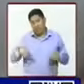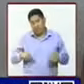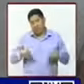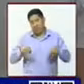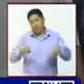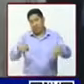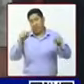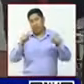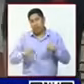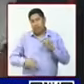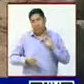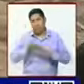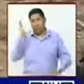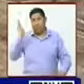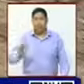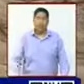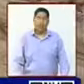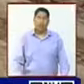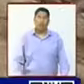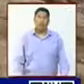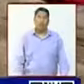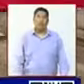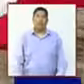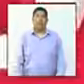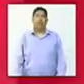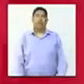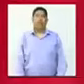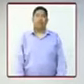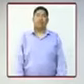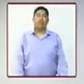así que nos vamos a retirar del lugar.